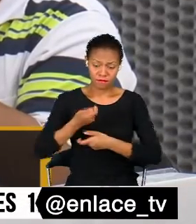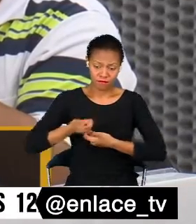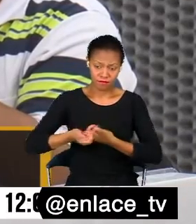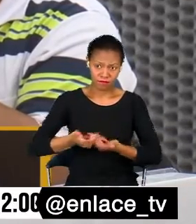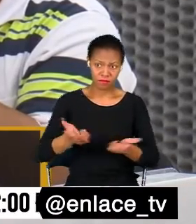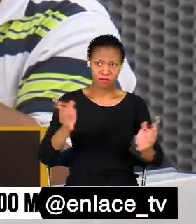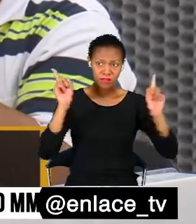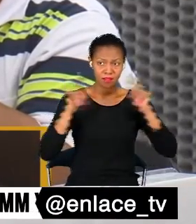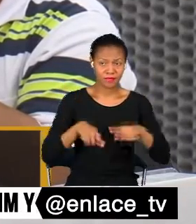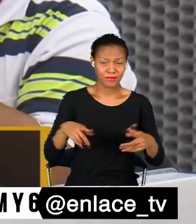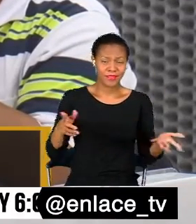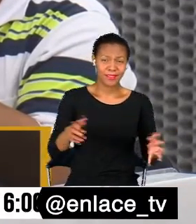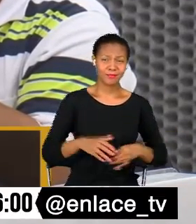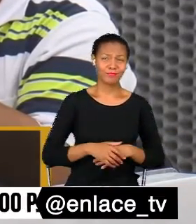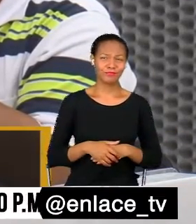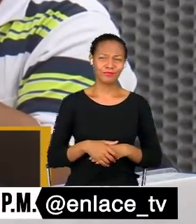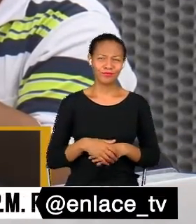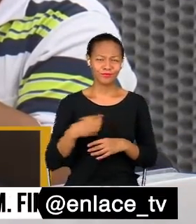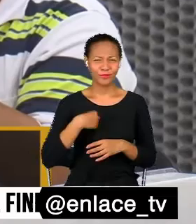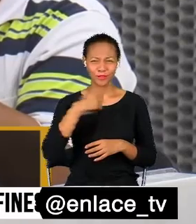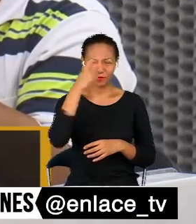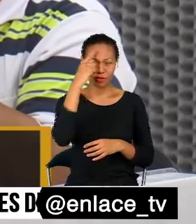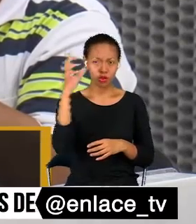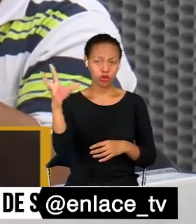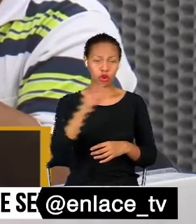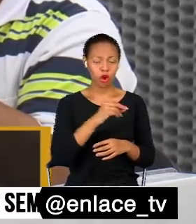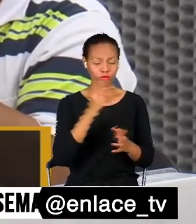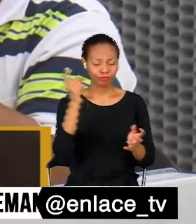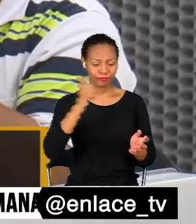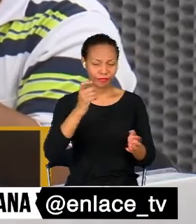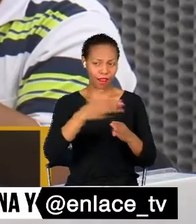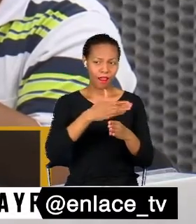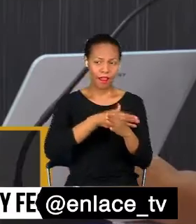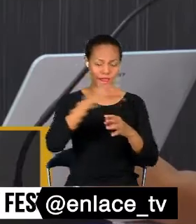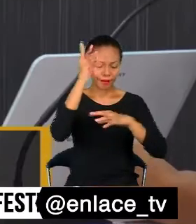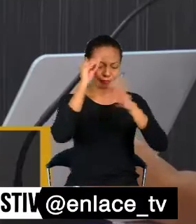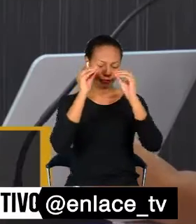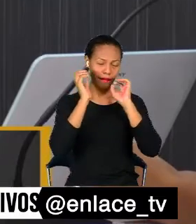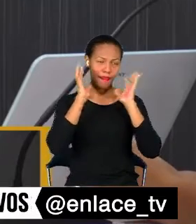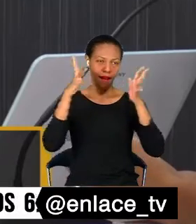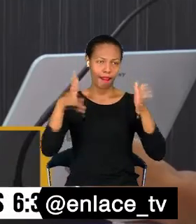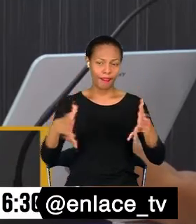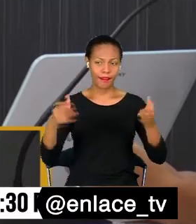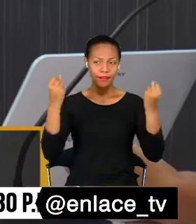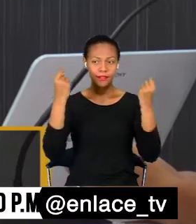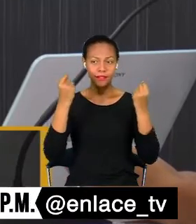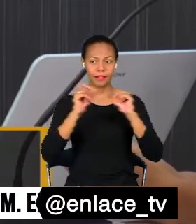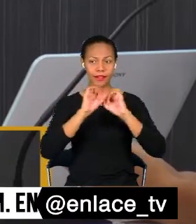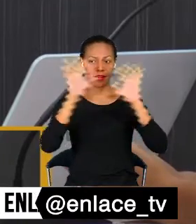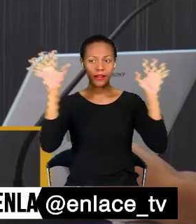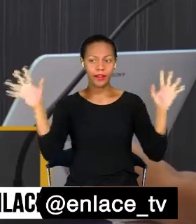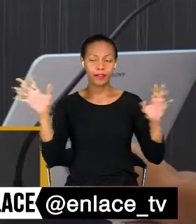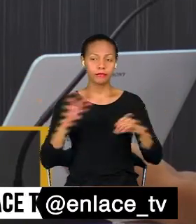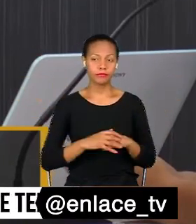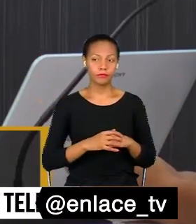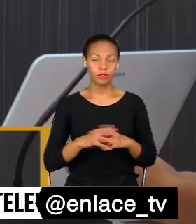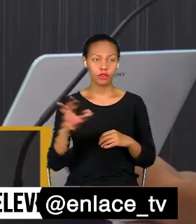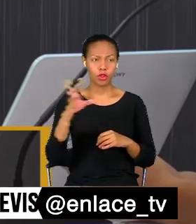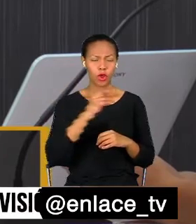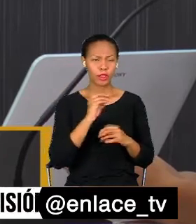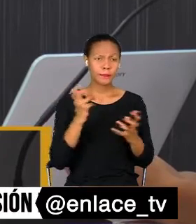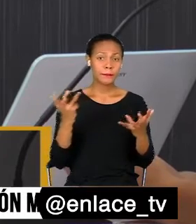opinión pública tiene que conocer, y el doctor Juan Carlos lo dijo, el día llegaron, estábamos a la expectativa del